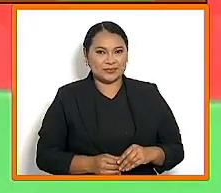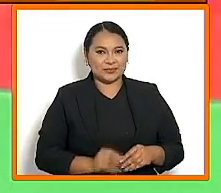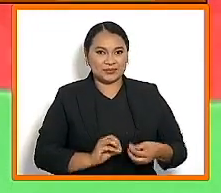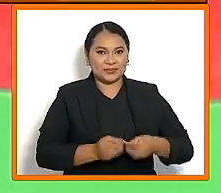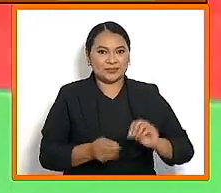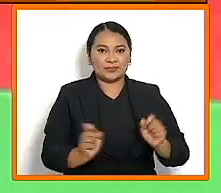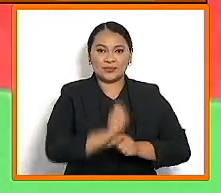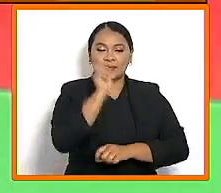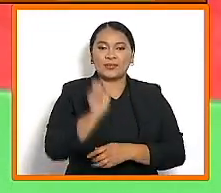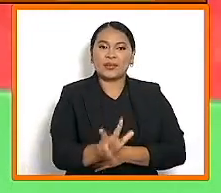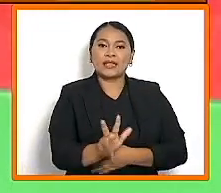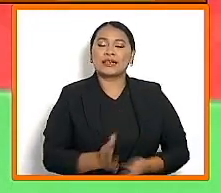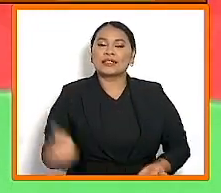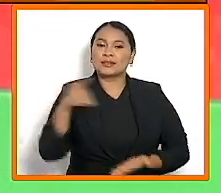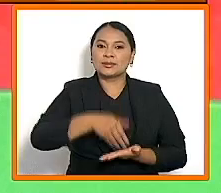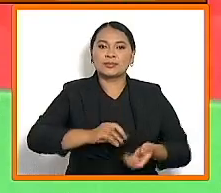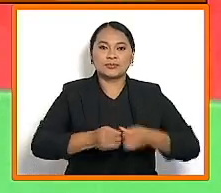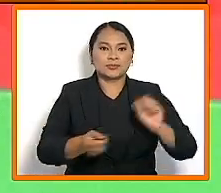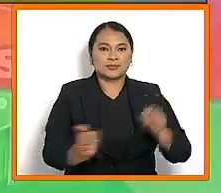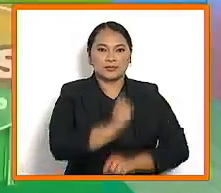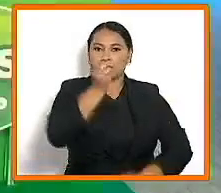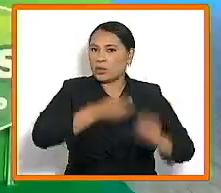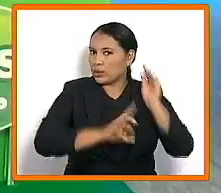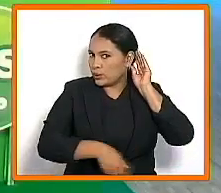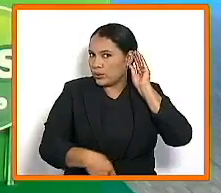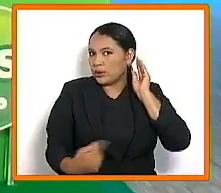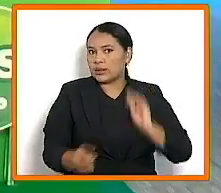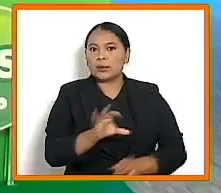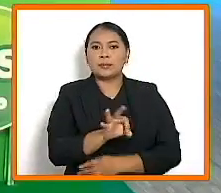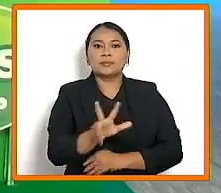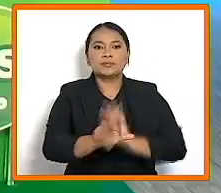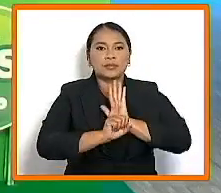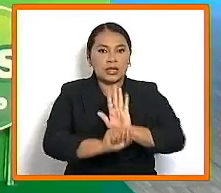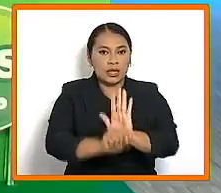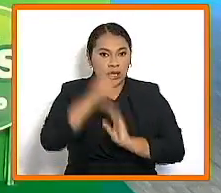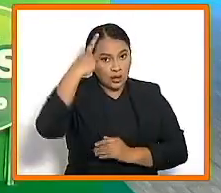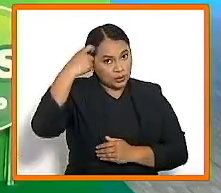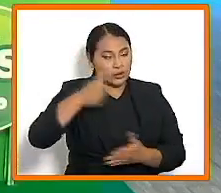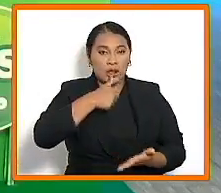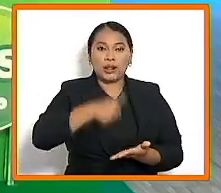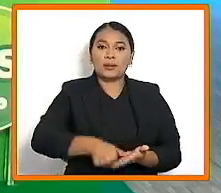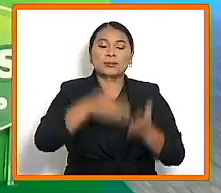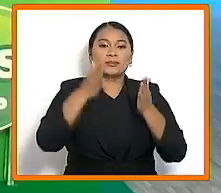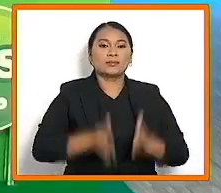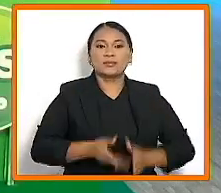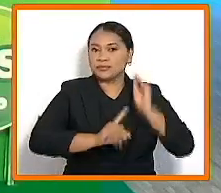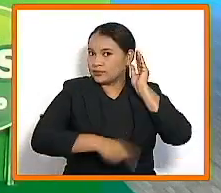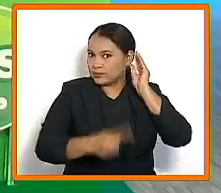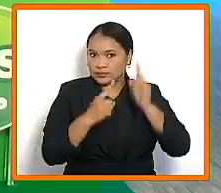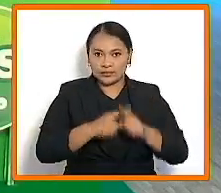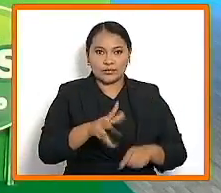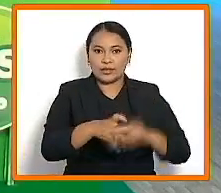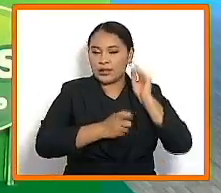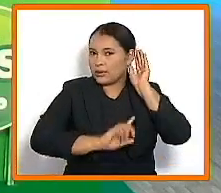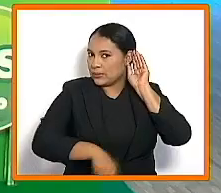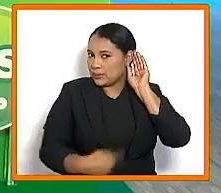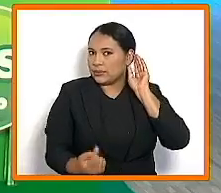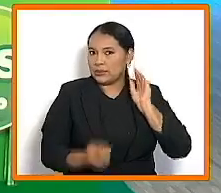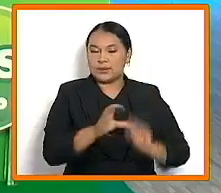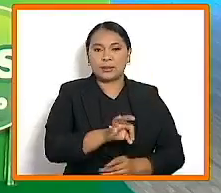Y este es el 3, número favorecido para diaria 93 con su símbolo de sueños cartero. Para MultiX 3X, para más